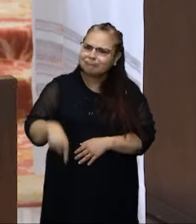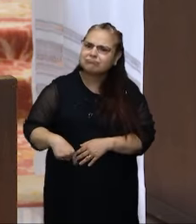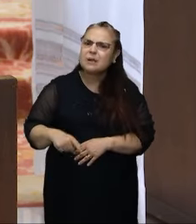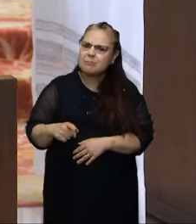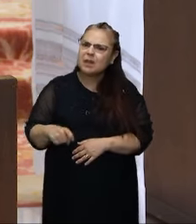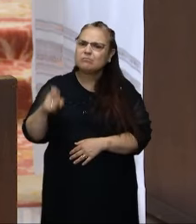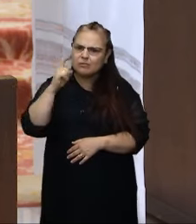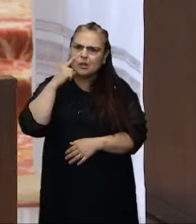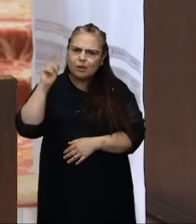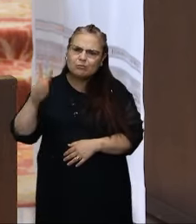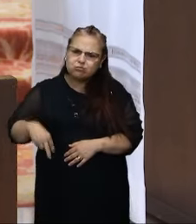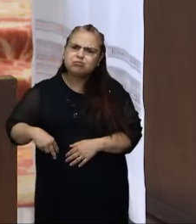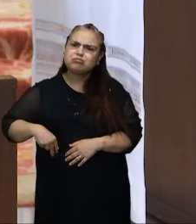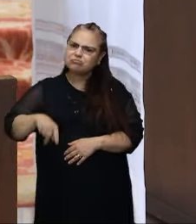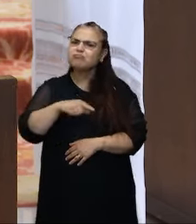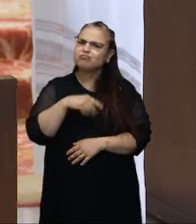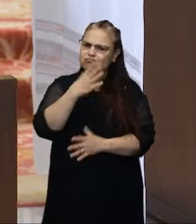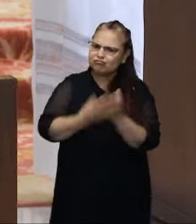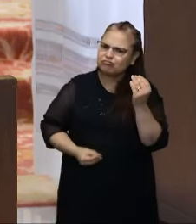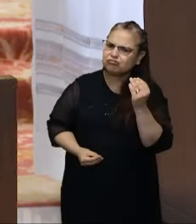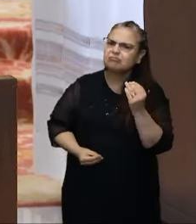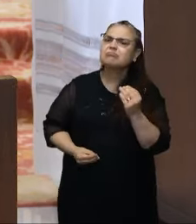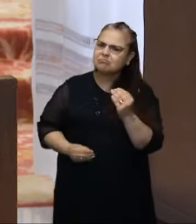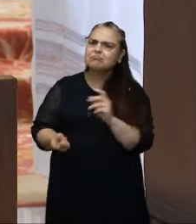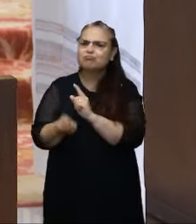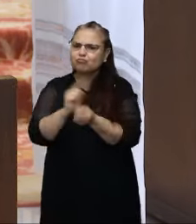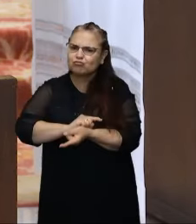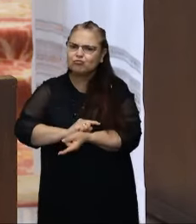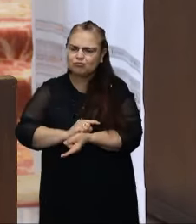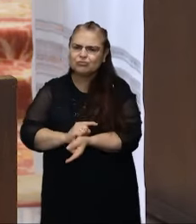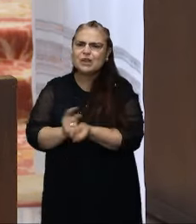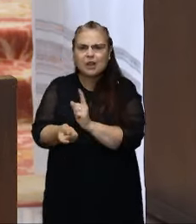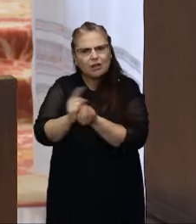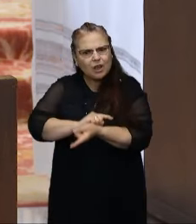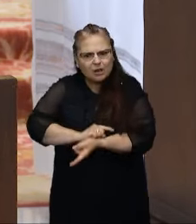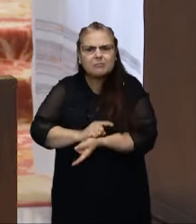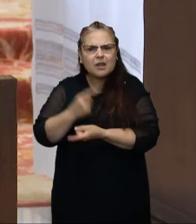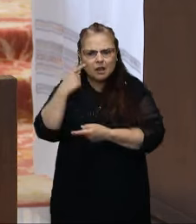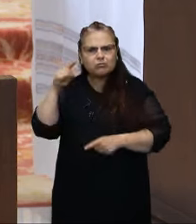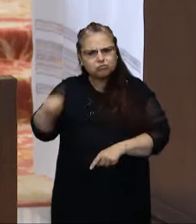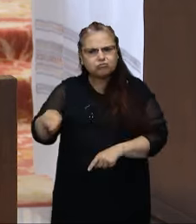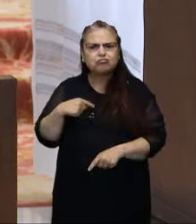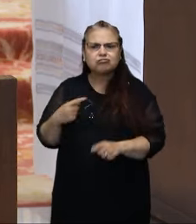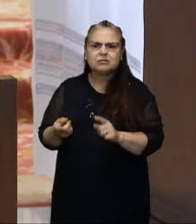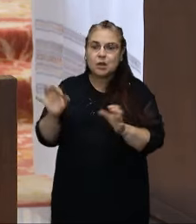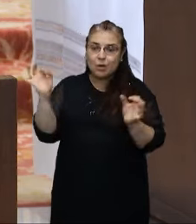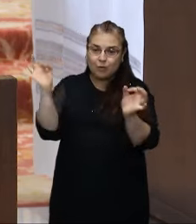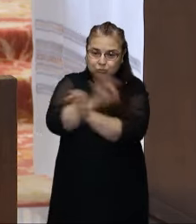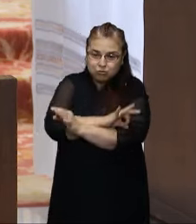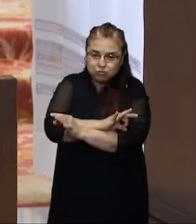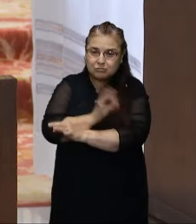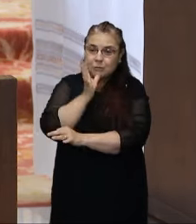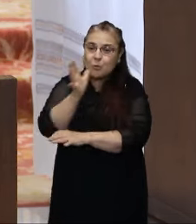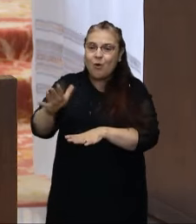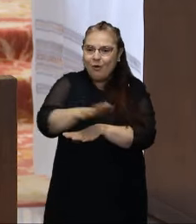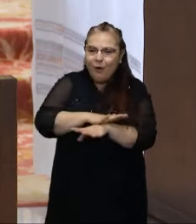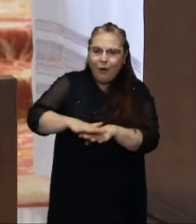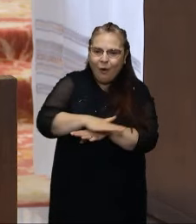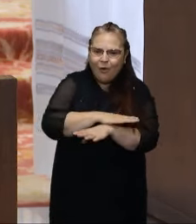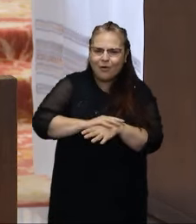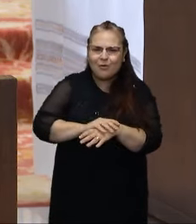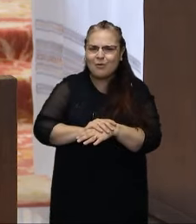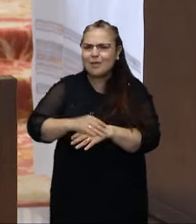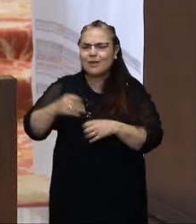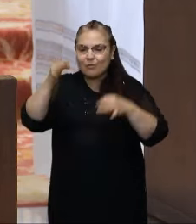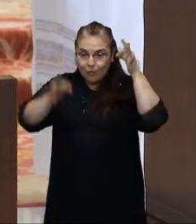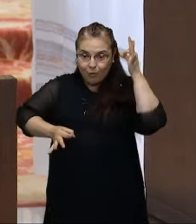sus defectos y puedan convertirse y cambiar sus decisiones equivocadas por una forma de gobierno equilibrada y